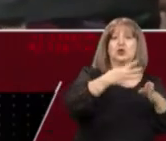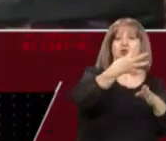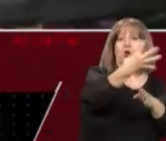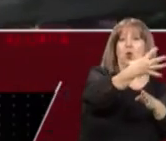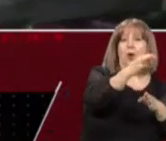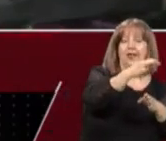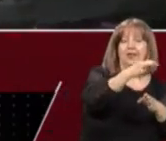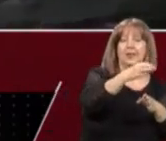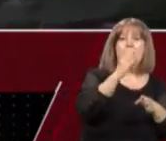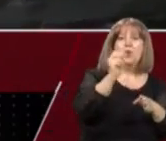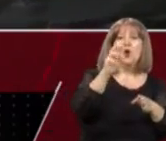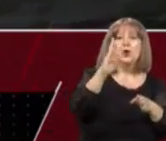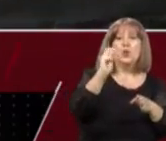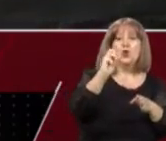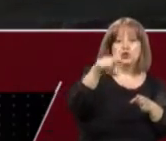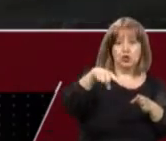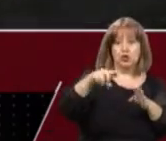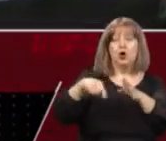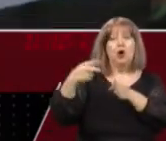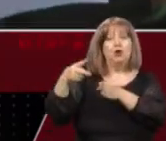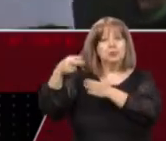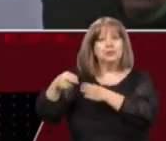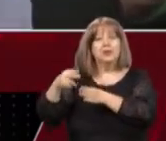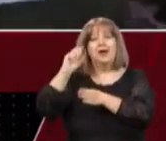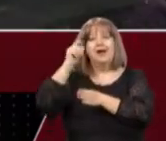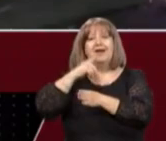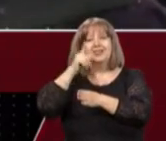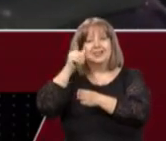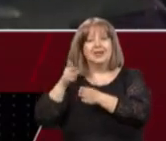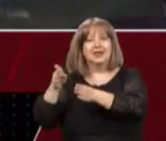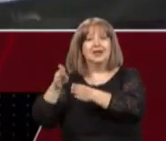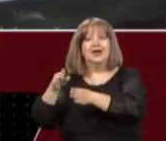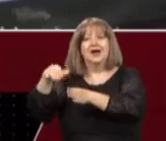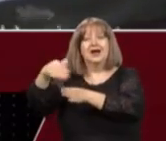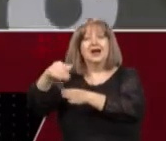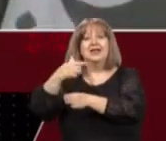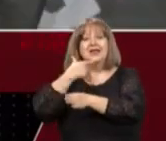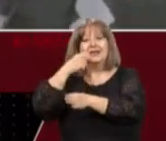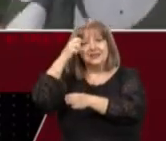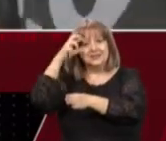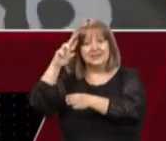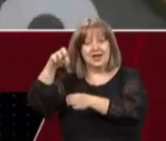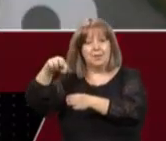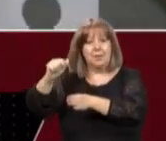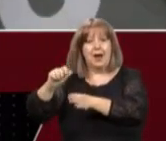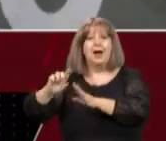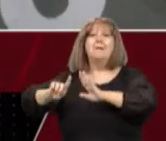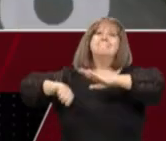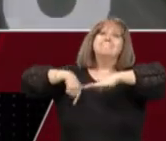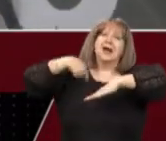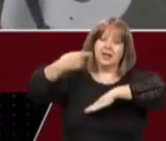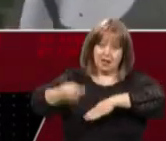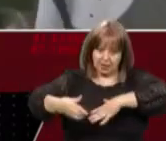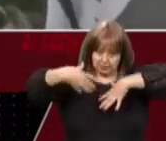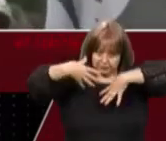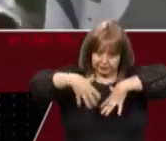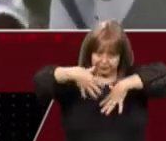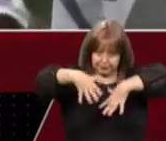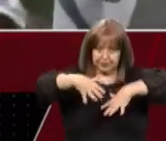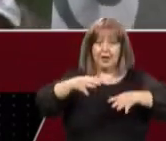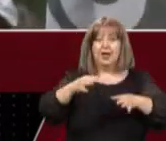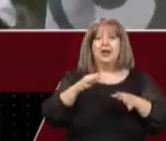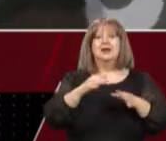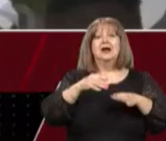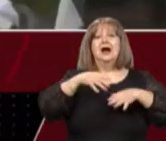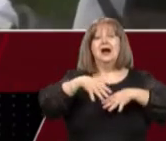la altura del Borbollón y el otro corte en acceso este a la altura de calle Serpa. Y mañana vamos a impulsar una movilización desde el kilómetro